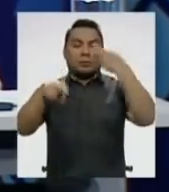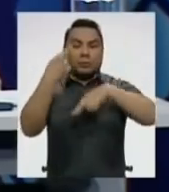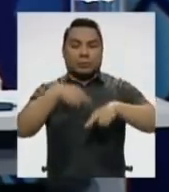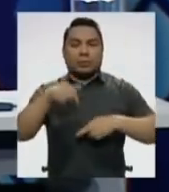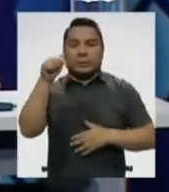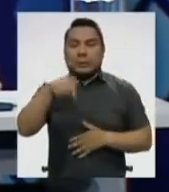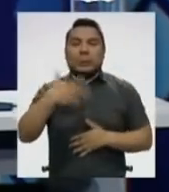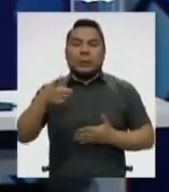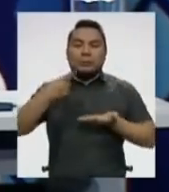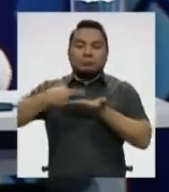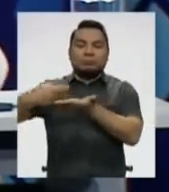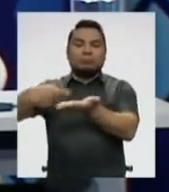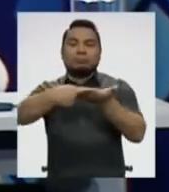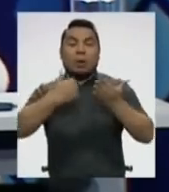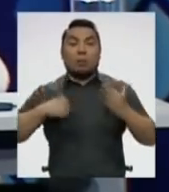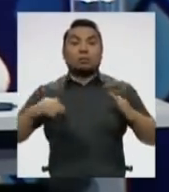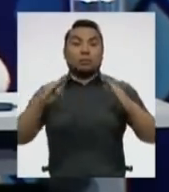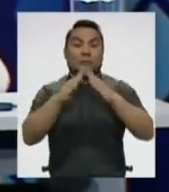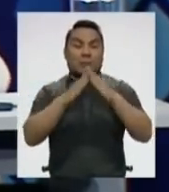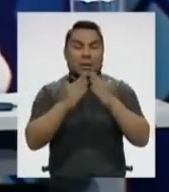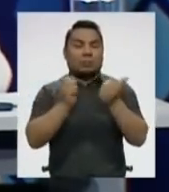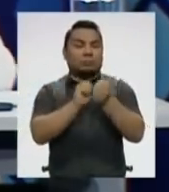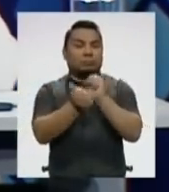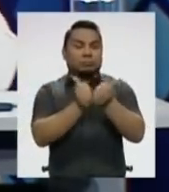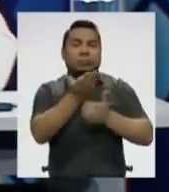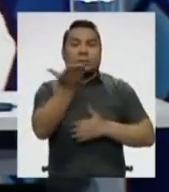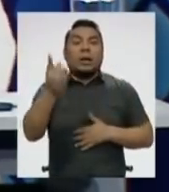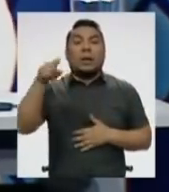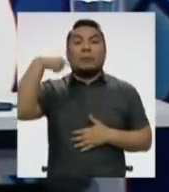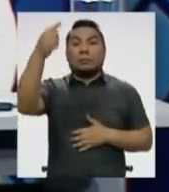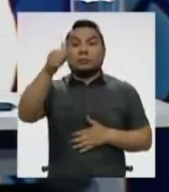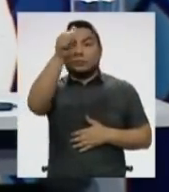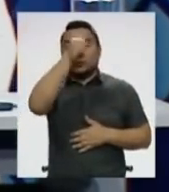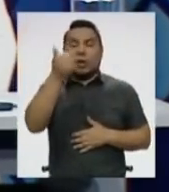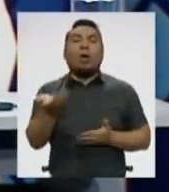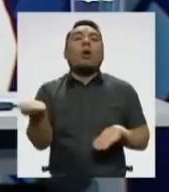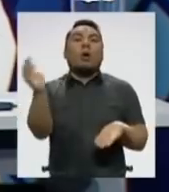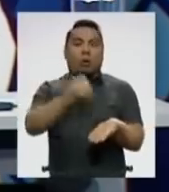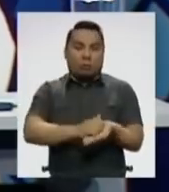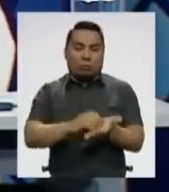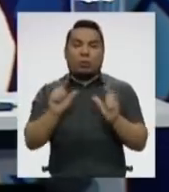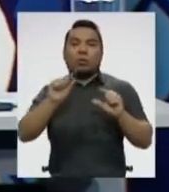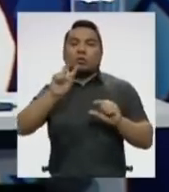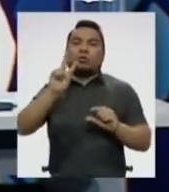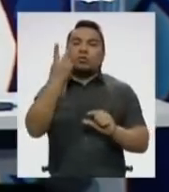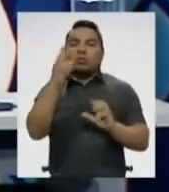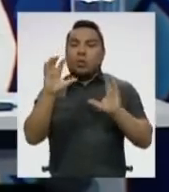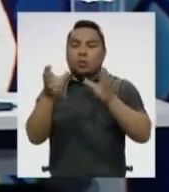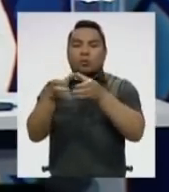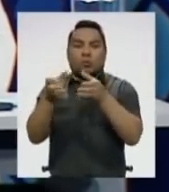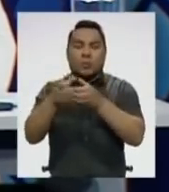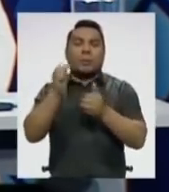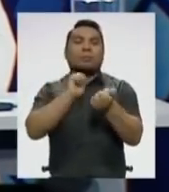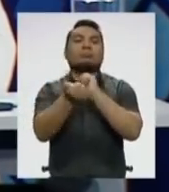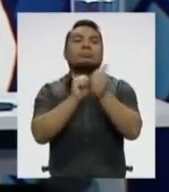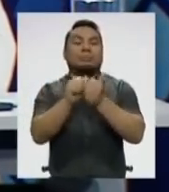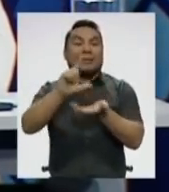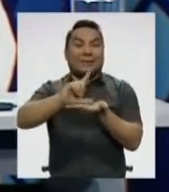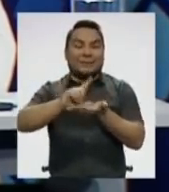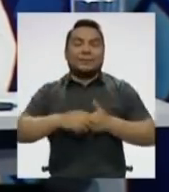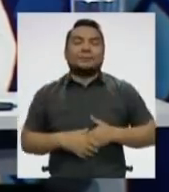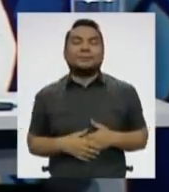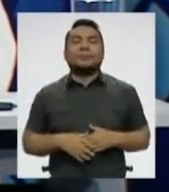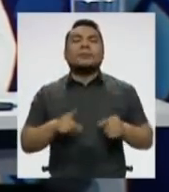en este debate municipal, el primero, Mónica. El próximo domingo tendremos otro debate con otros candidatos a la alcaldía de Lima. Pero